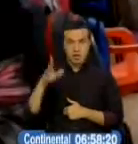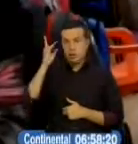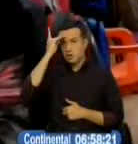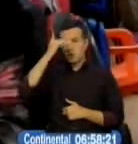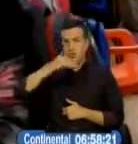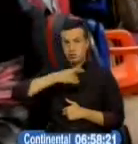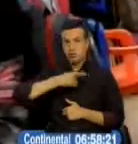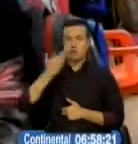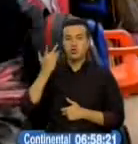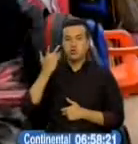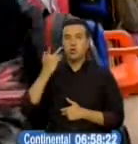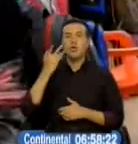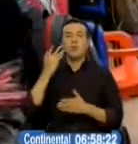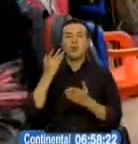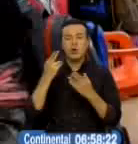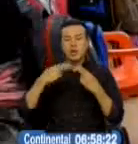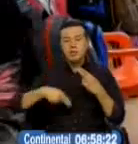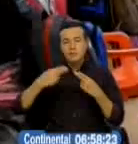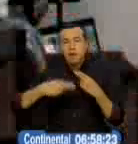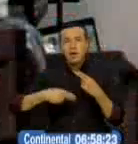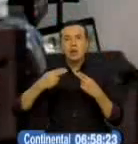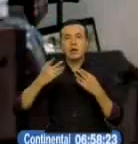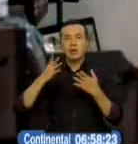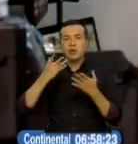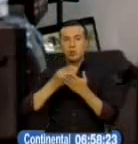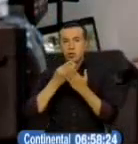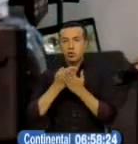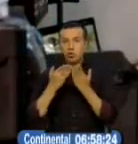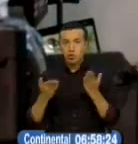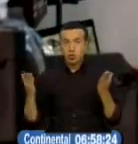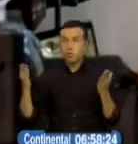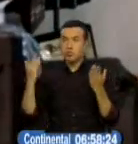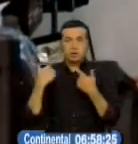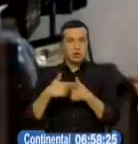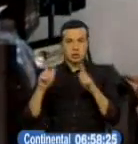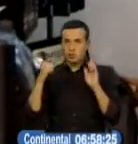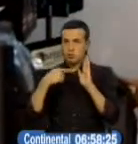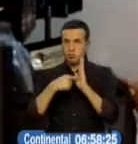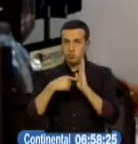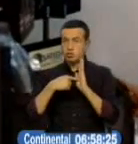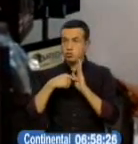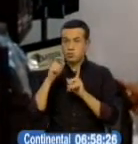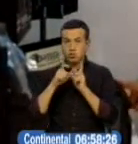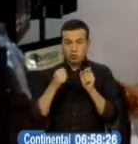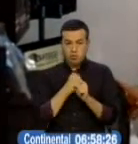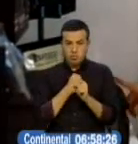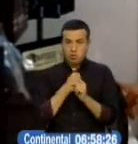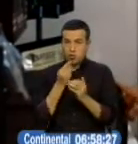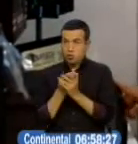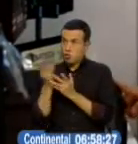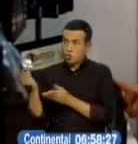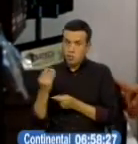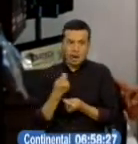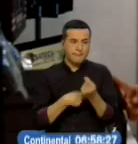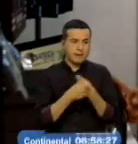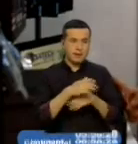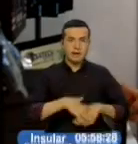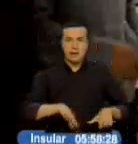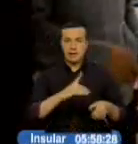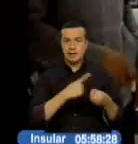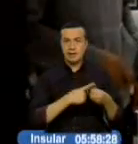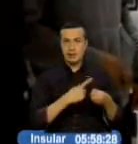comercial transfronteriza que permitió el ingreso de electrodomésticos libres de aranceles para su comercialización en territorio